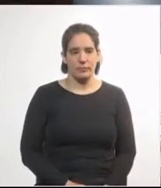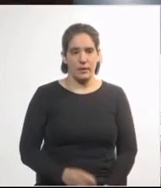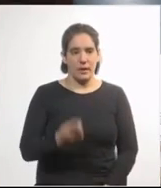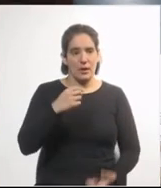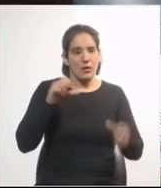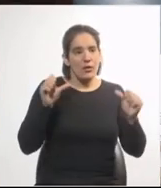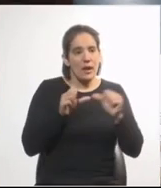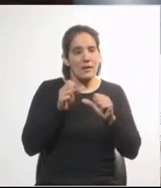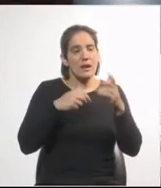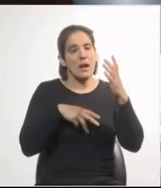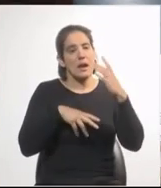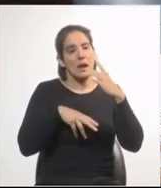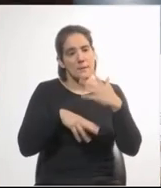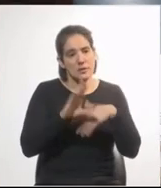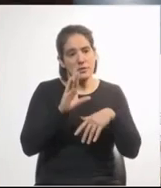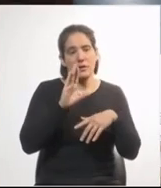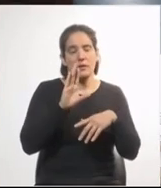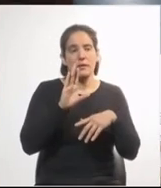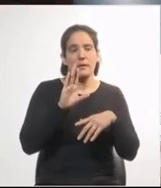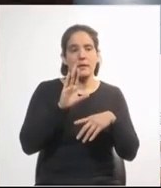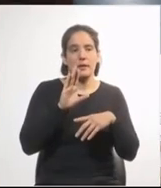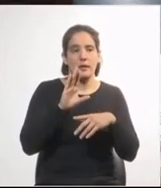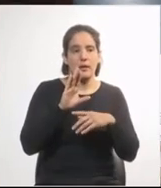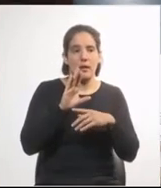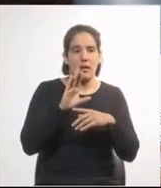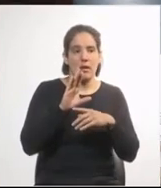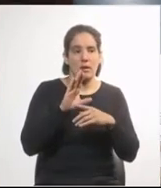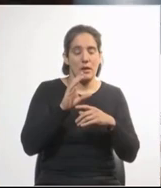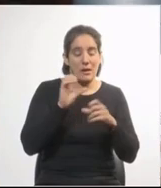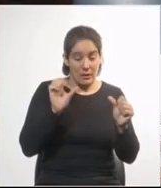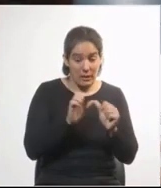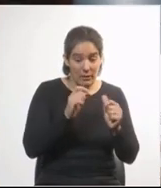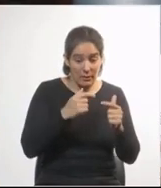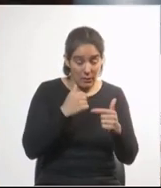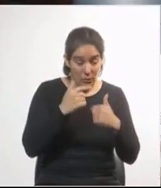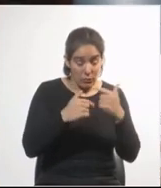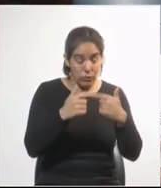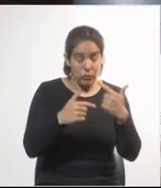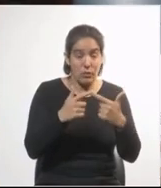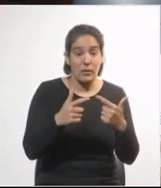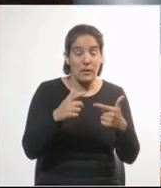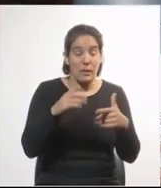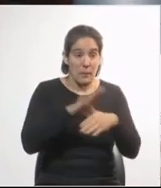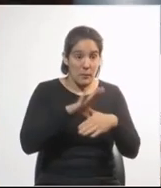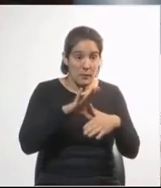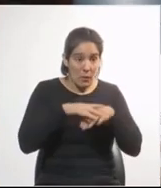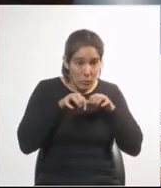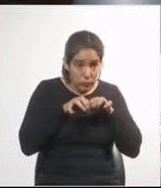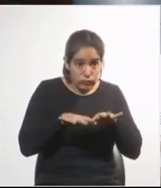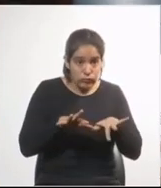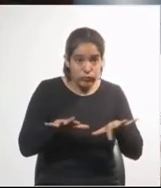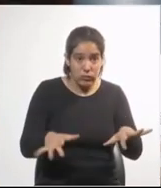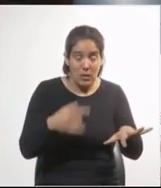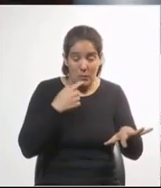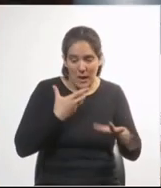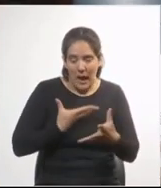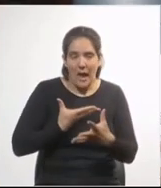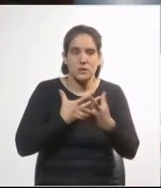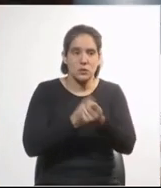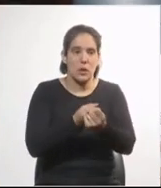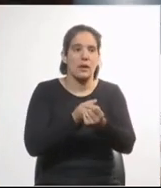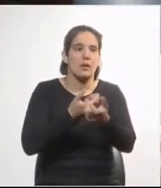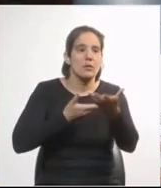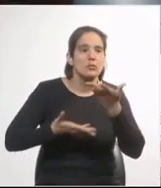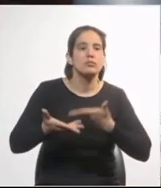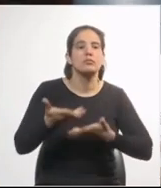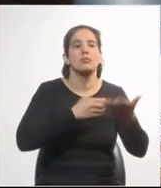que hace a la mayoría de los objetivos planteados y en particular al despliegue en el territorio para contribuir y fortalecer la